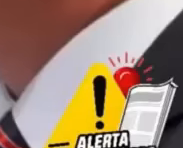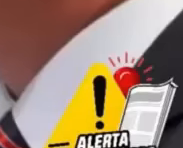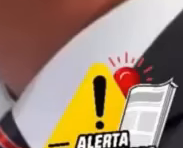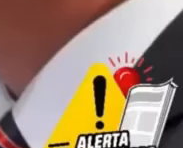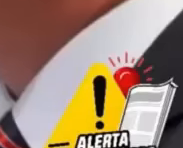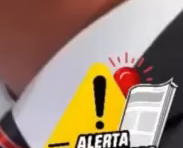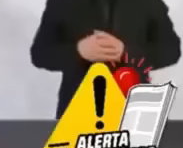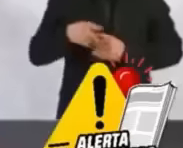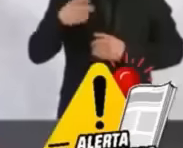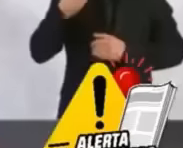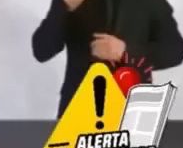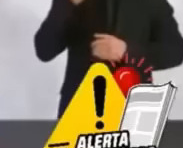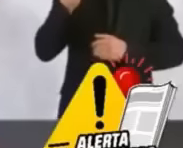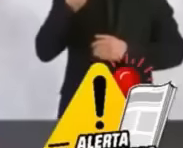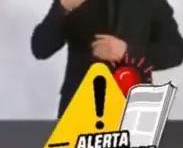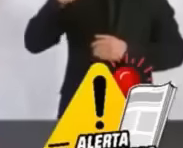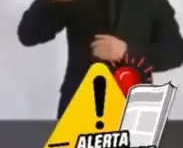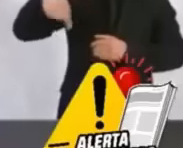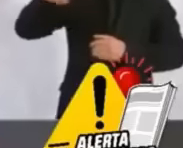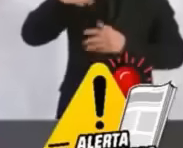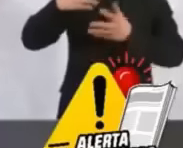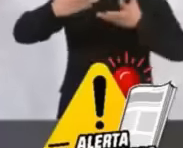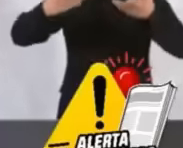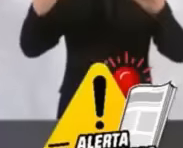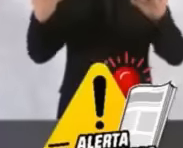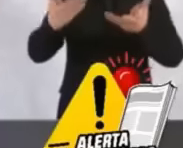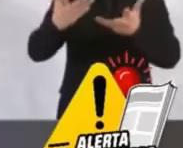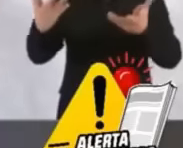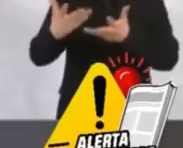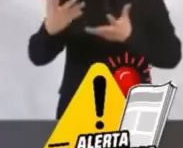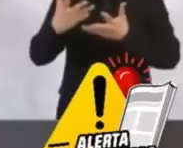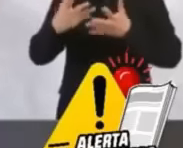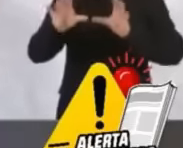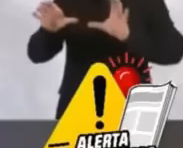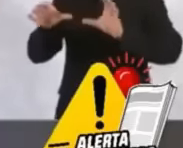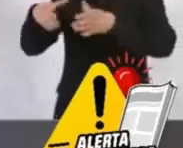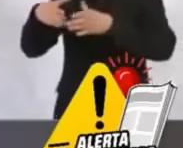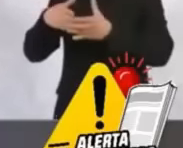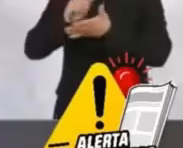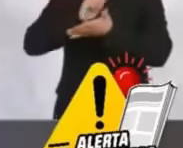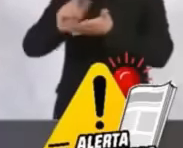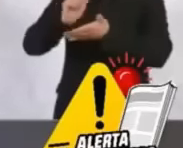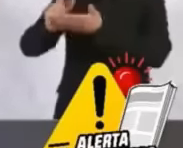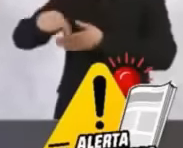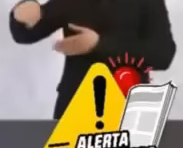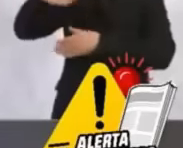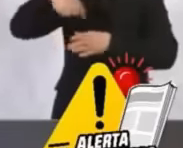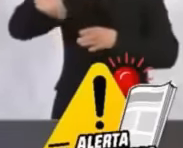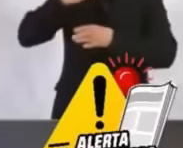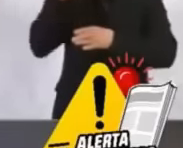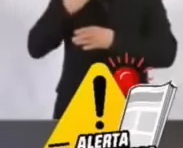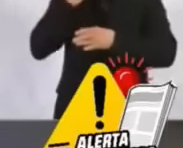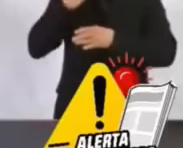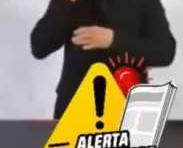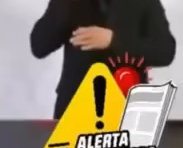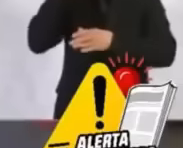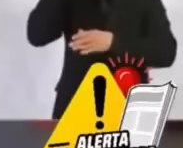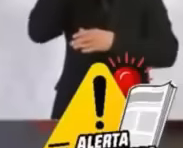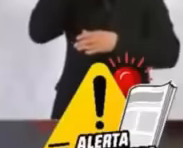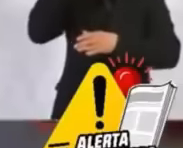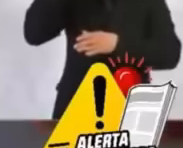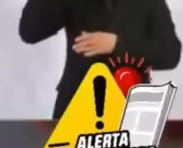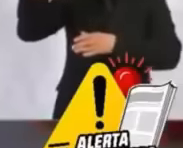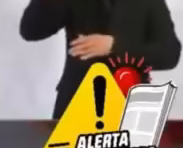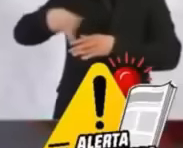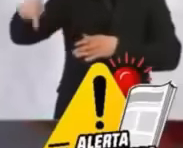la culata, ha asegurado que es necesario que el INAI desaparezca para abrir paso a una nueva área en la